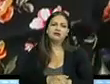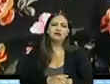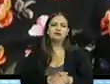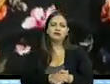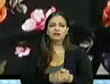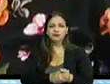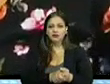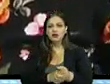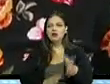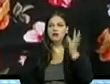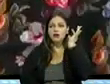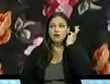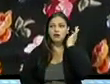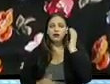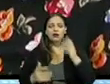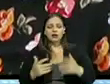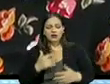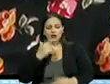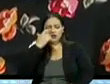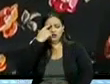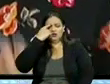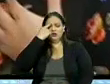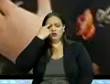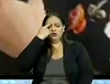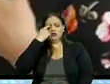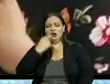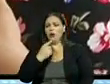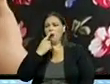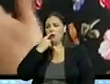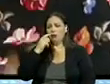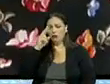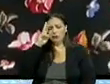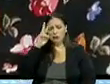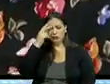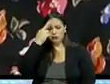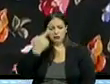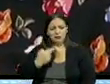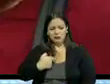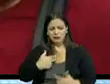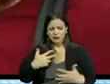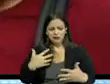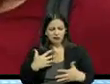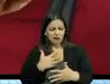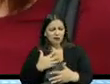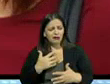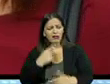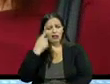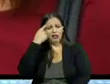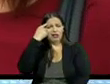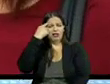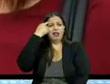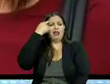eso se va uniendo esta situación, y yo me abro, pues, ¿no? Dices, claro, y recordar todo